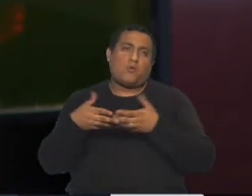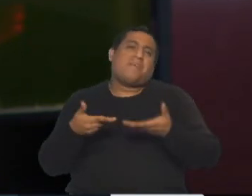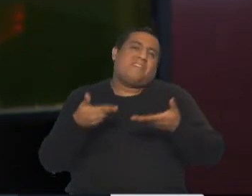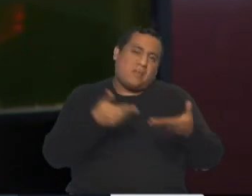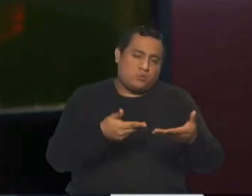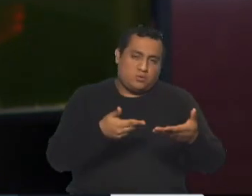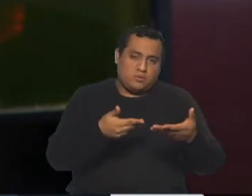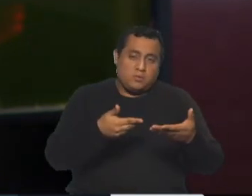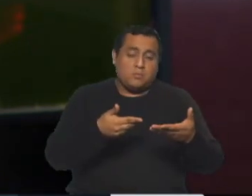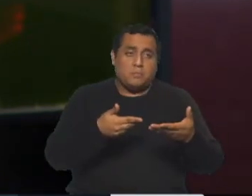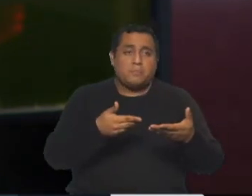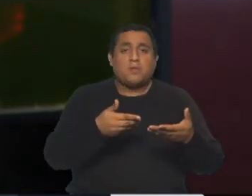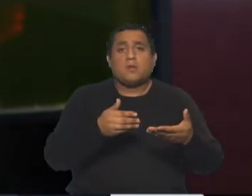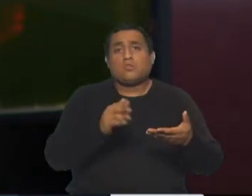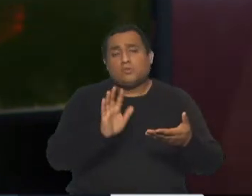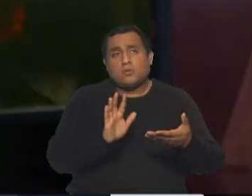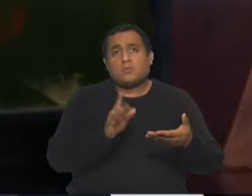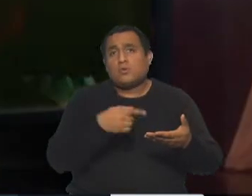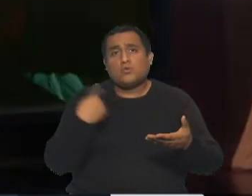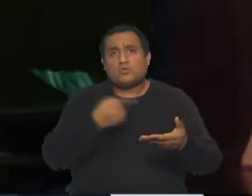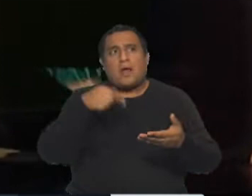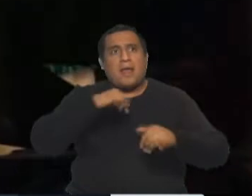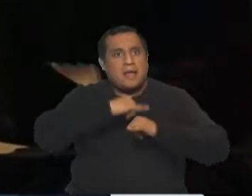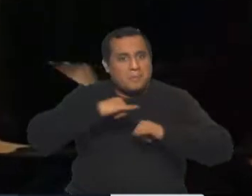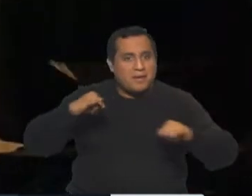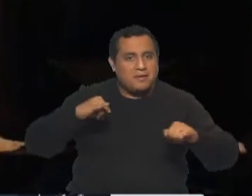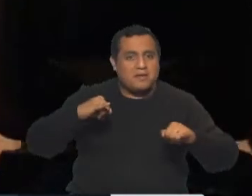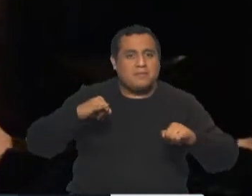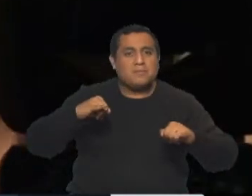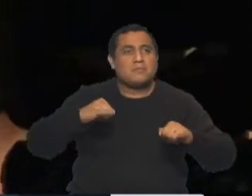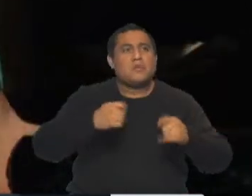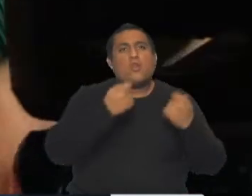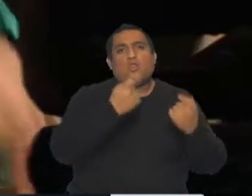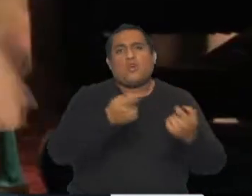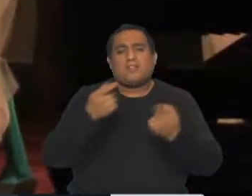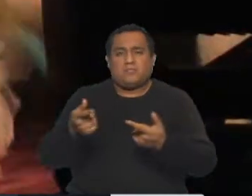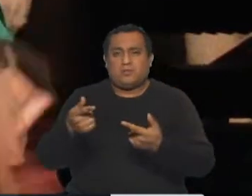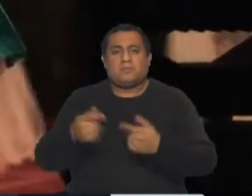a raíz de eso es que estamos haciendo una campaña de donaciones.